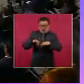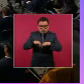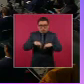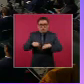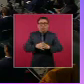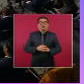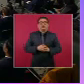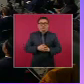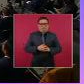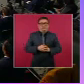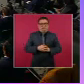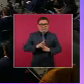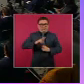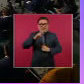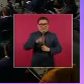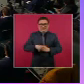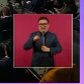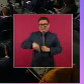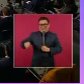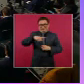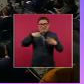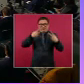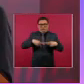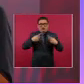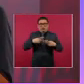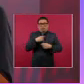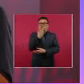los auténticos ambientalistas,